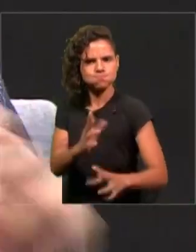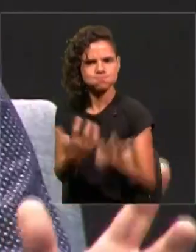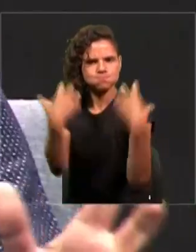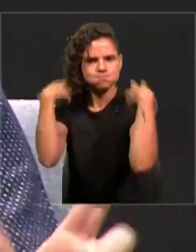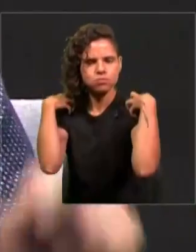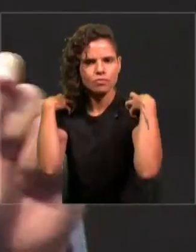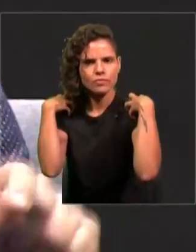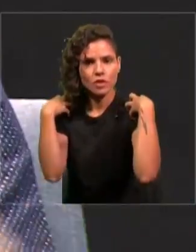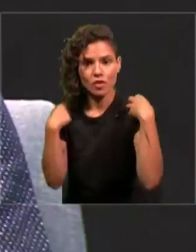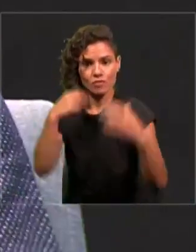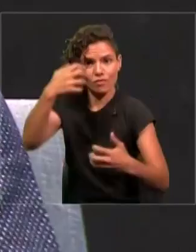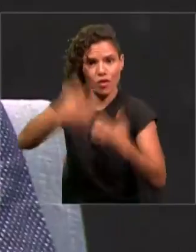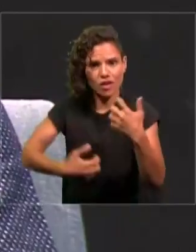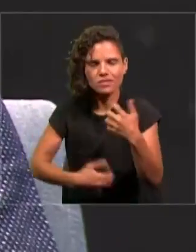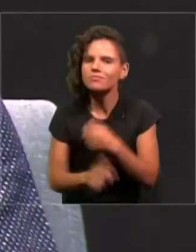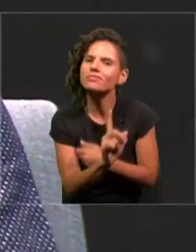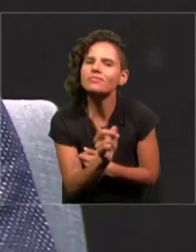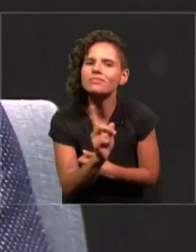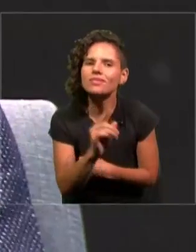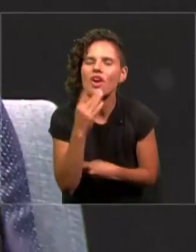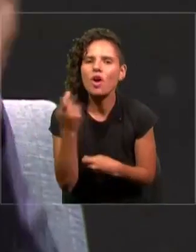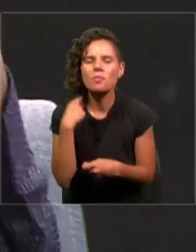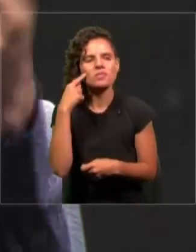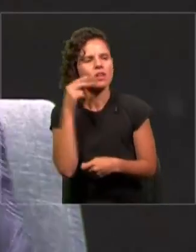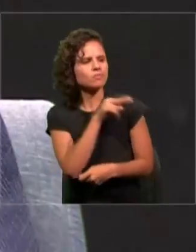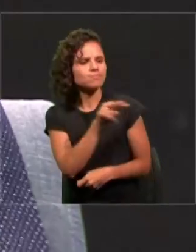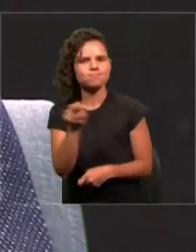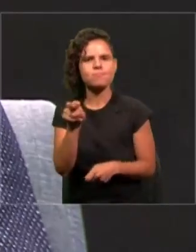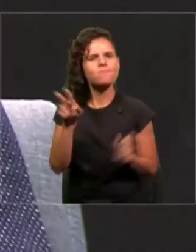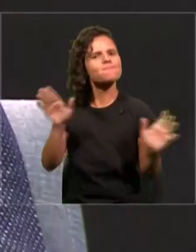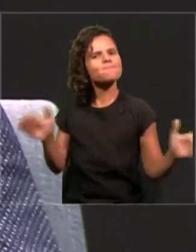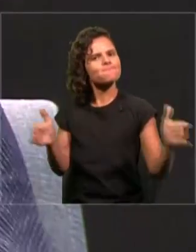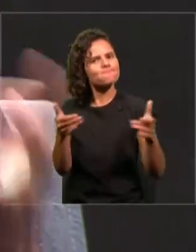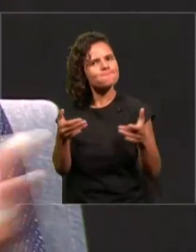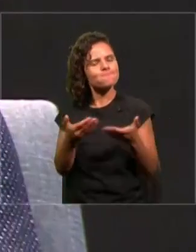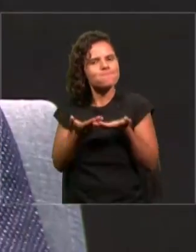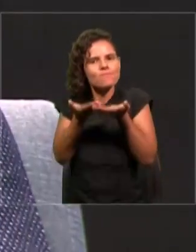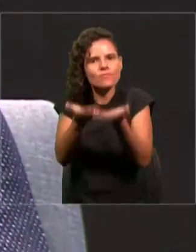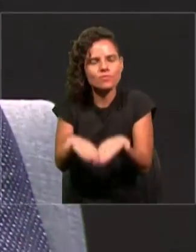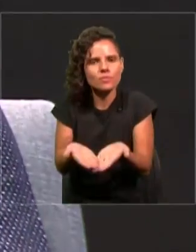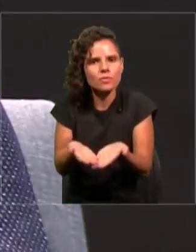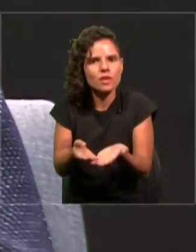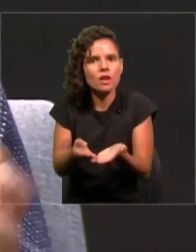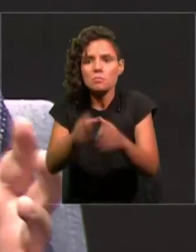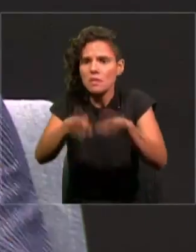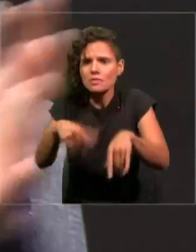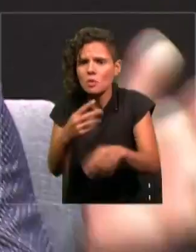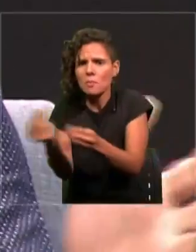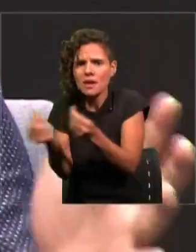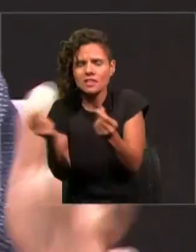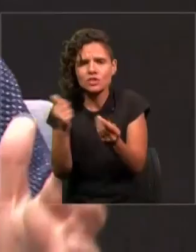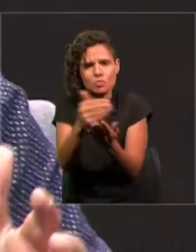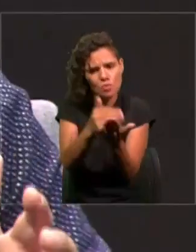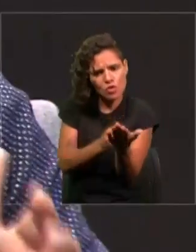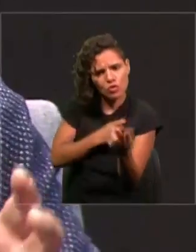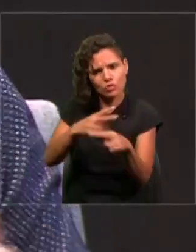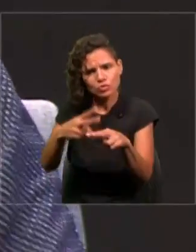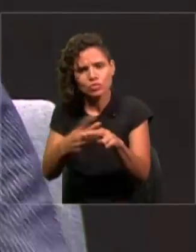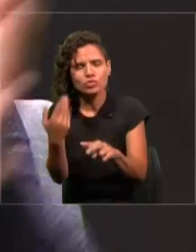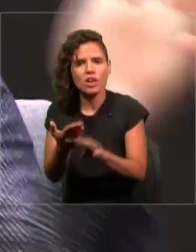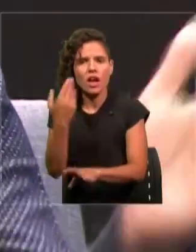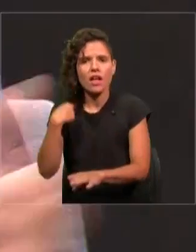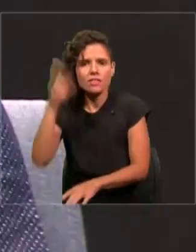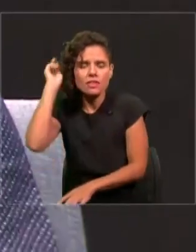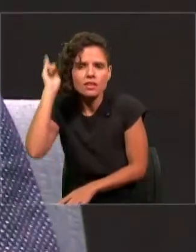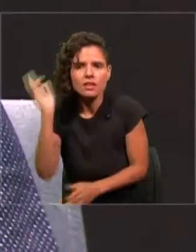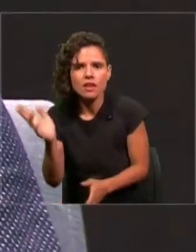con pluralidad. Y ese yo creo que es uno de los aspectos esenciales de que comenzaban todos los protocolos indígenas, la pluralidad, para desde ahí